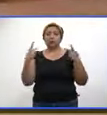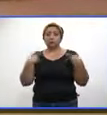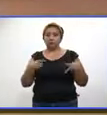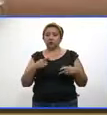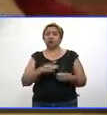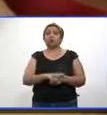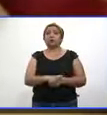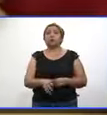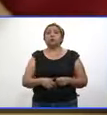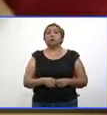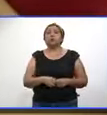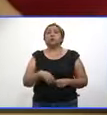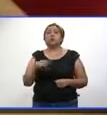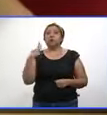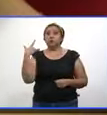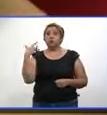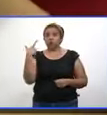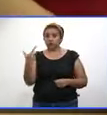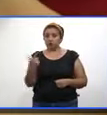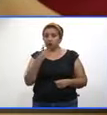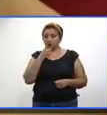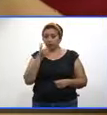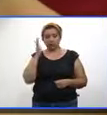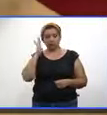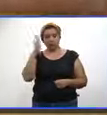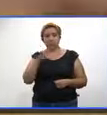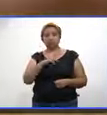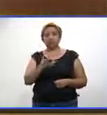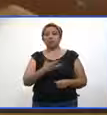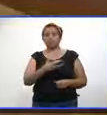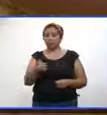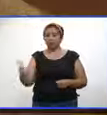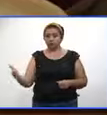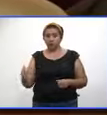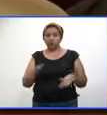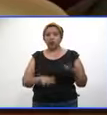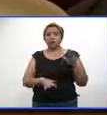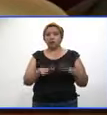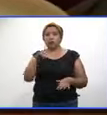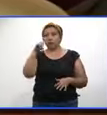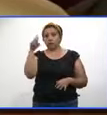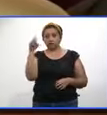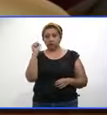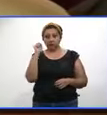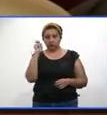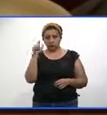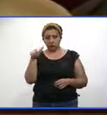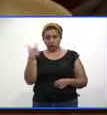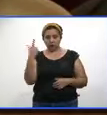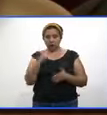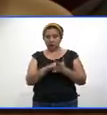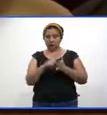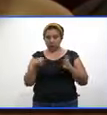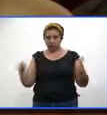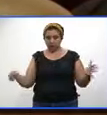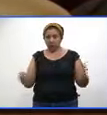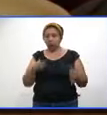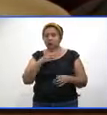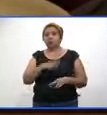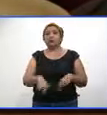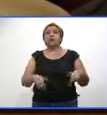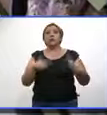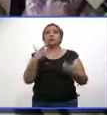de los cuales 57 de forma directa reciben cada una en promedio 112 terapias educativas y de